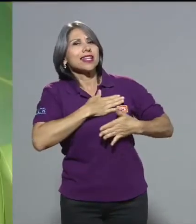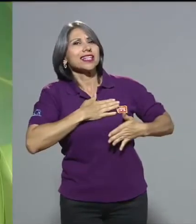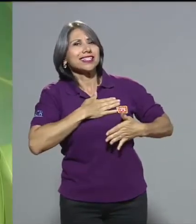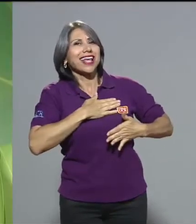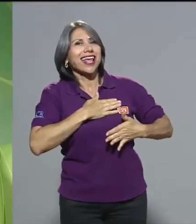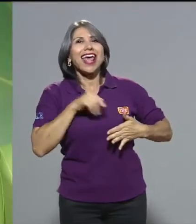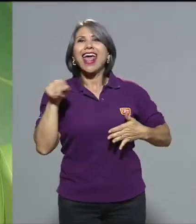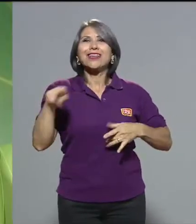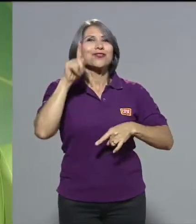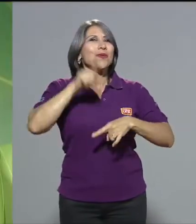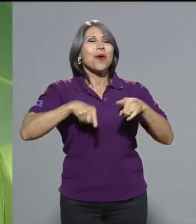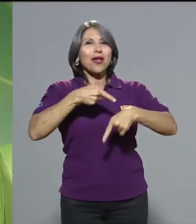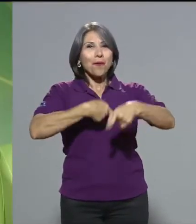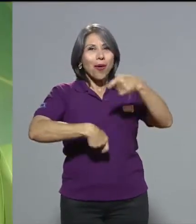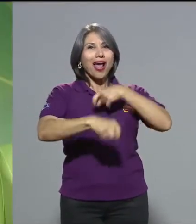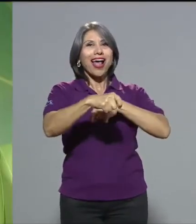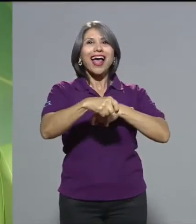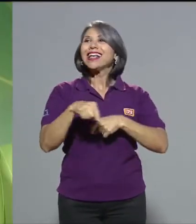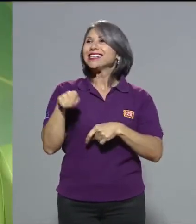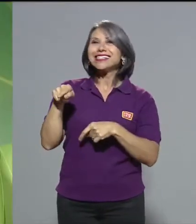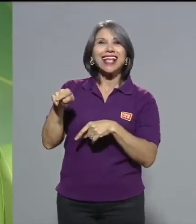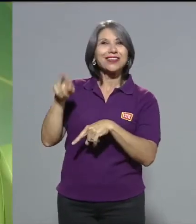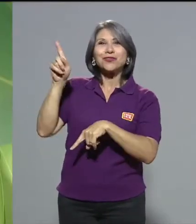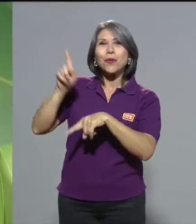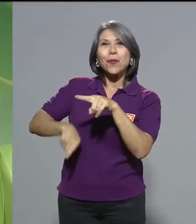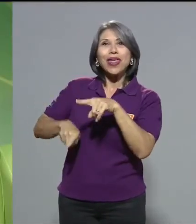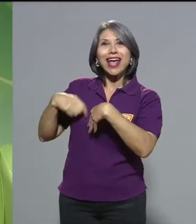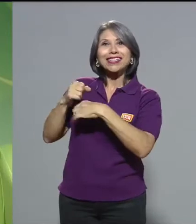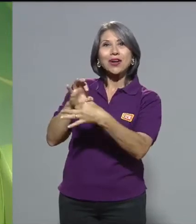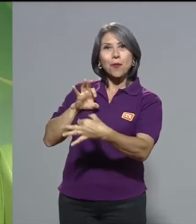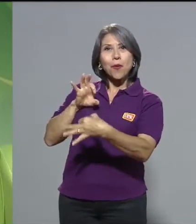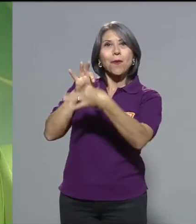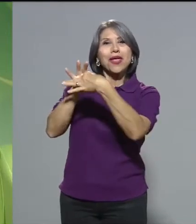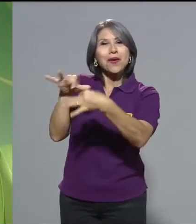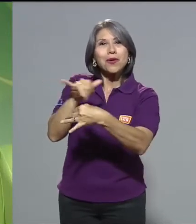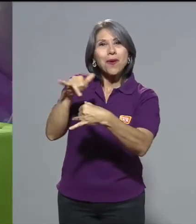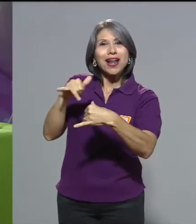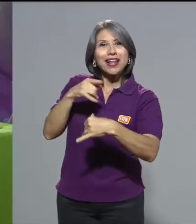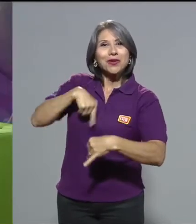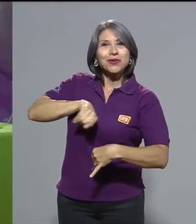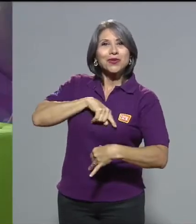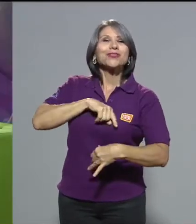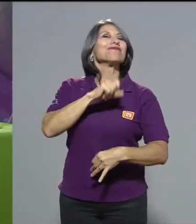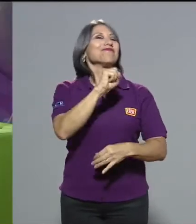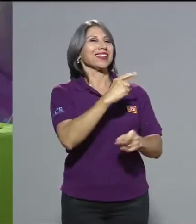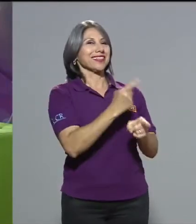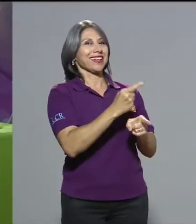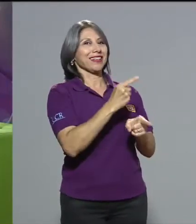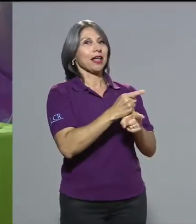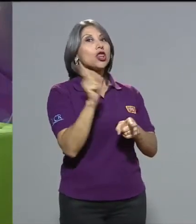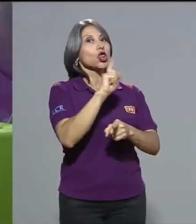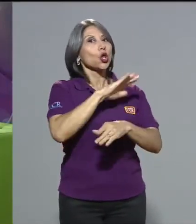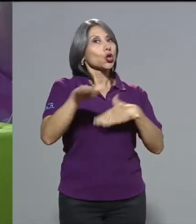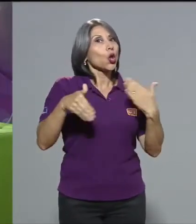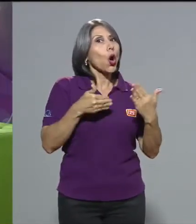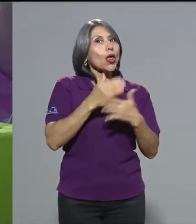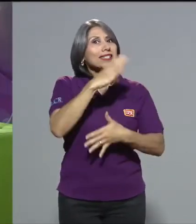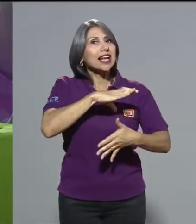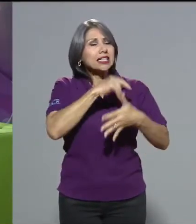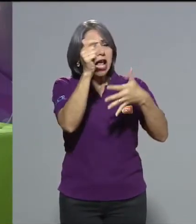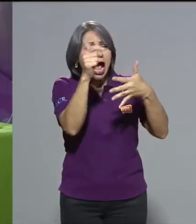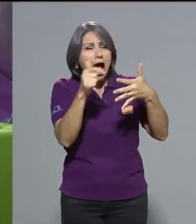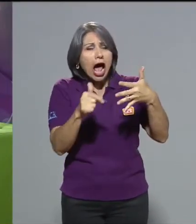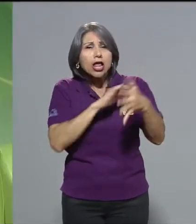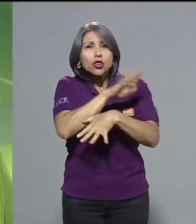que a veces nosotros tenemos, ¿verdad? Exactamente. Ahora, no todas las características tienen que estar juntas, repito, hay algunas características que nos pueden